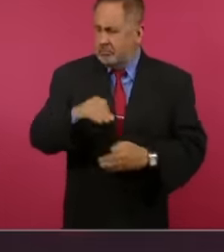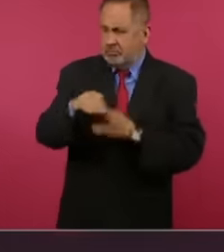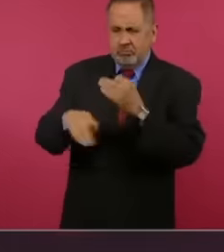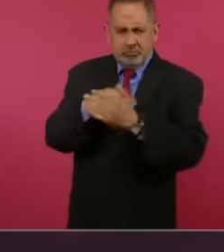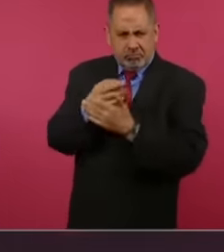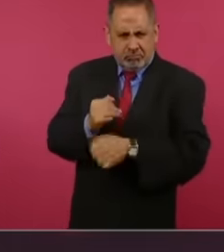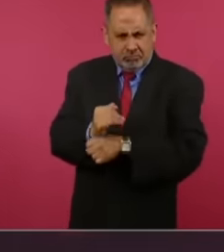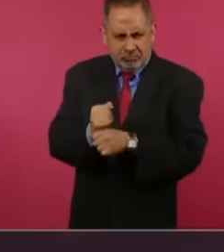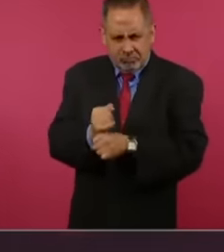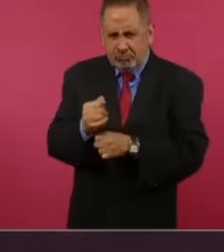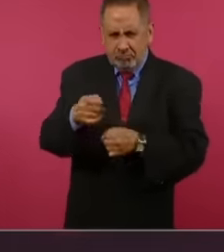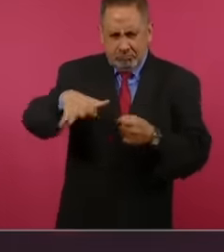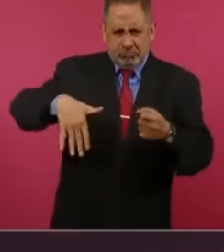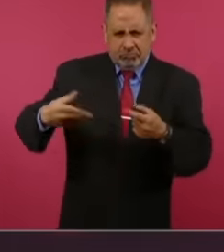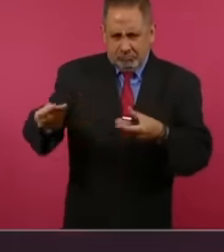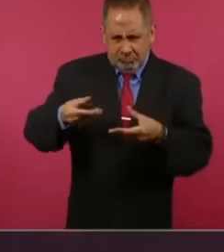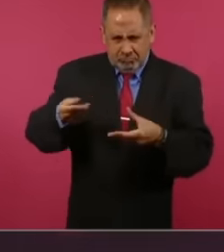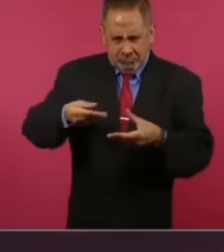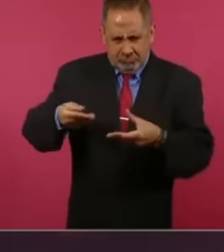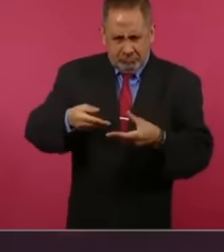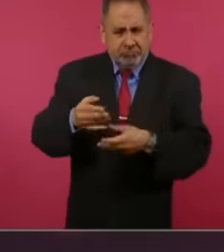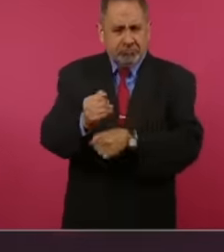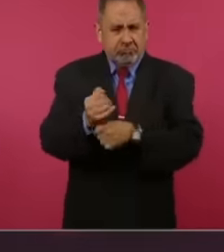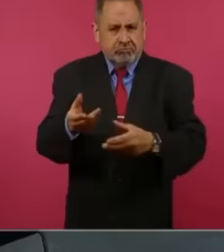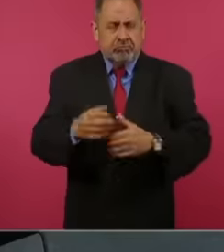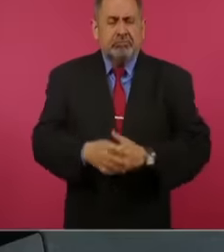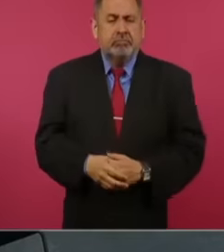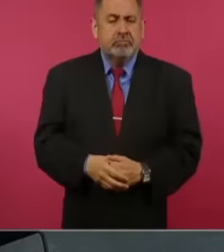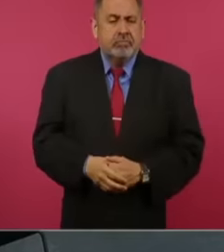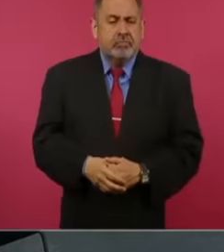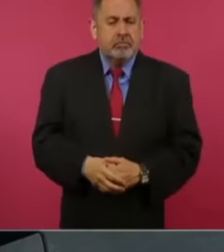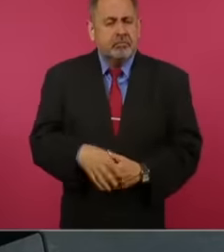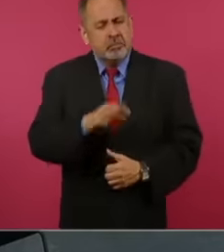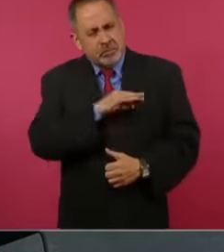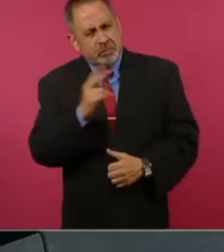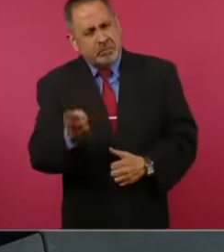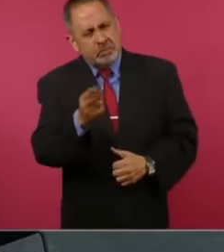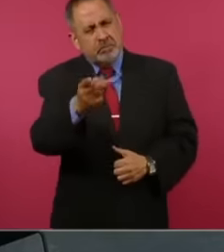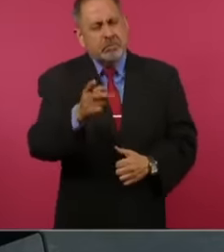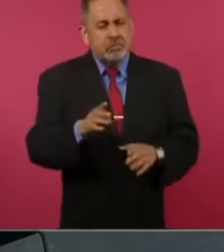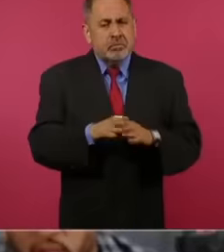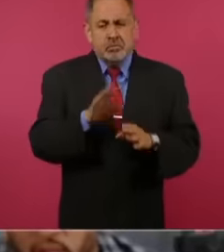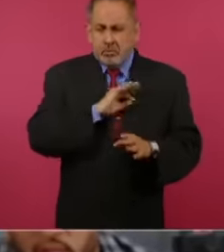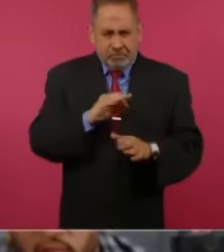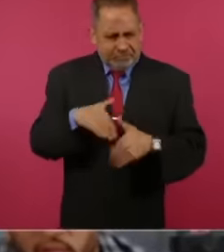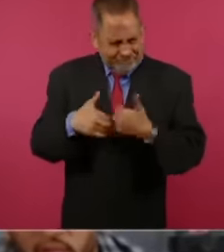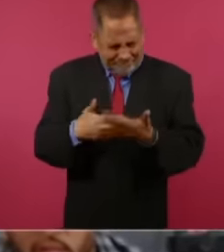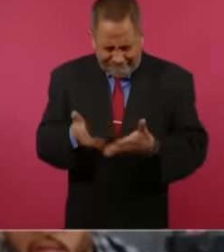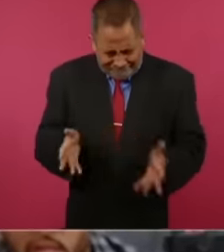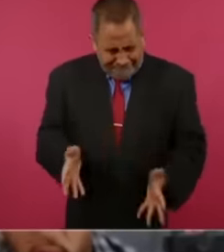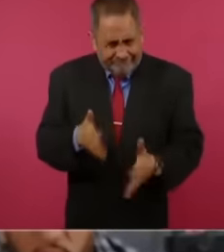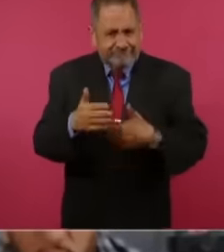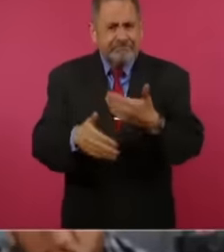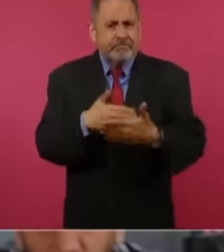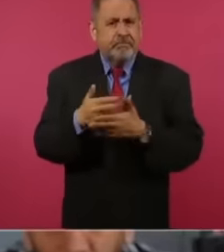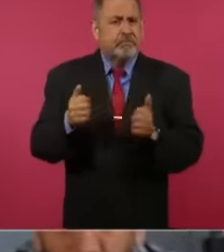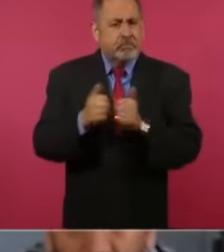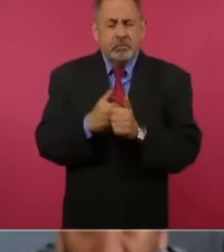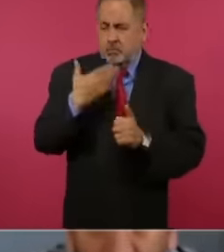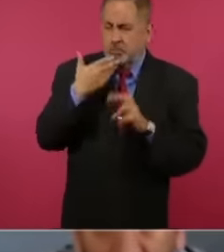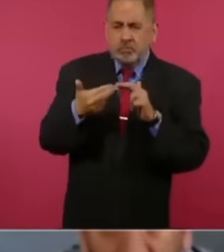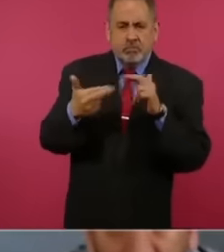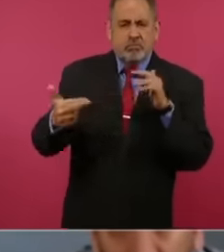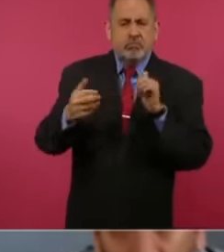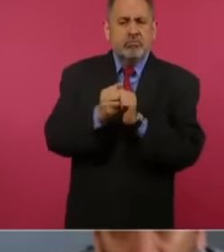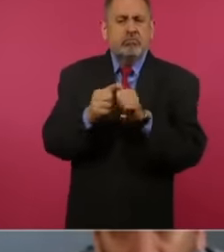vamos a investigar. Lo que estás diciendo. ¿Y va a actuar, presidente? ¿Mande? ¿Usted podría hacer que caminaran estas, con la buena relación